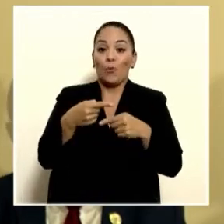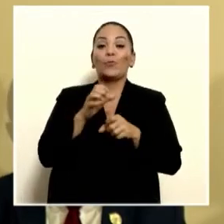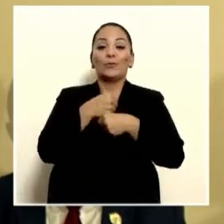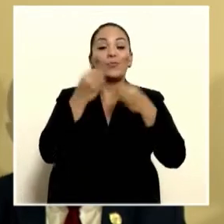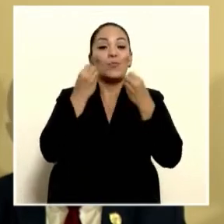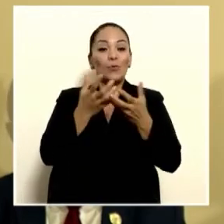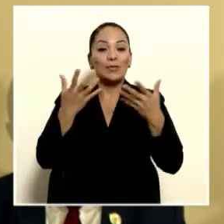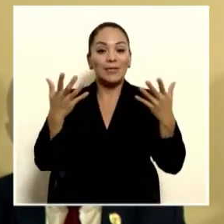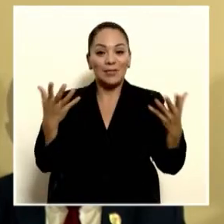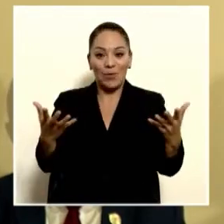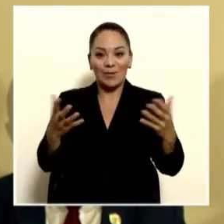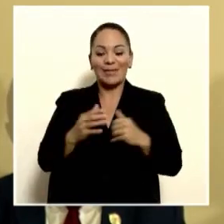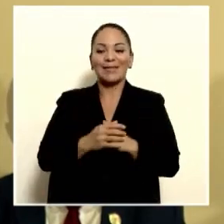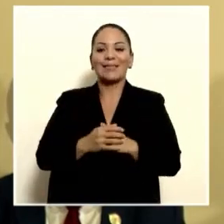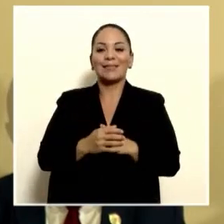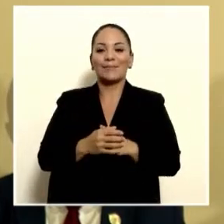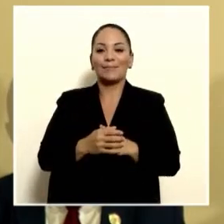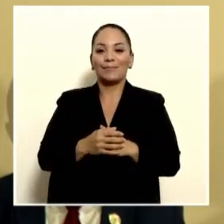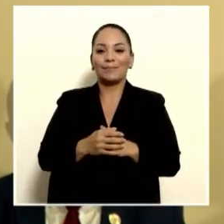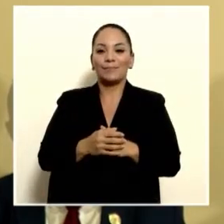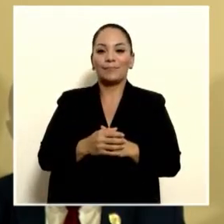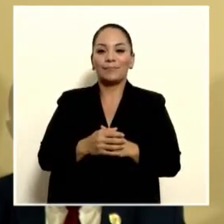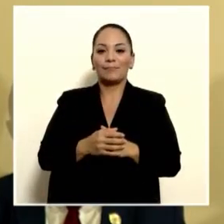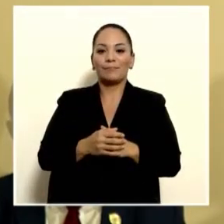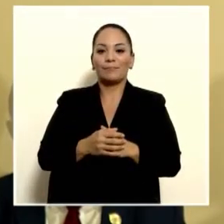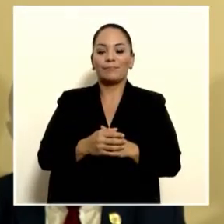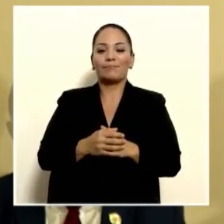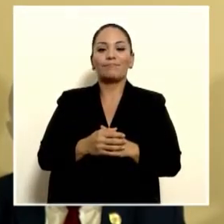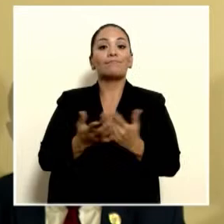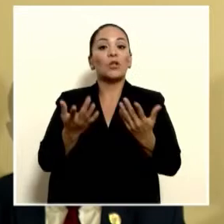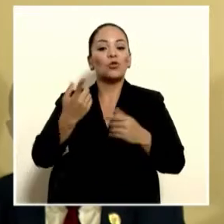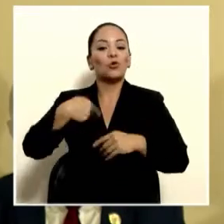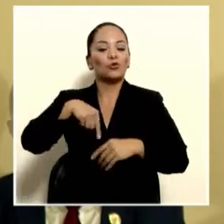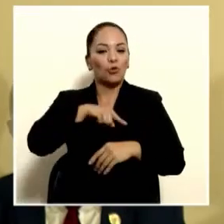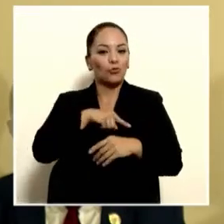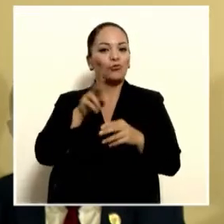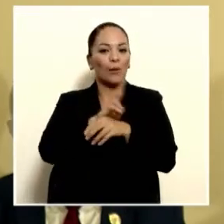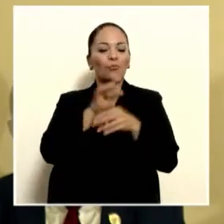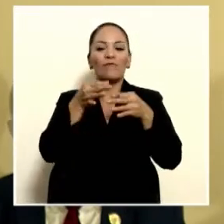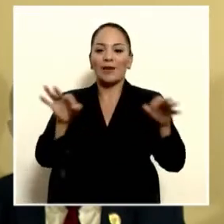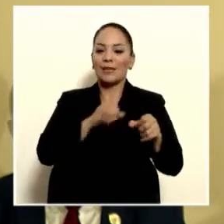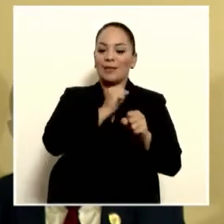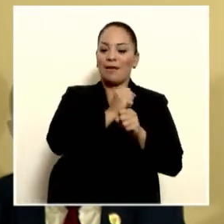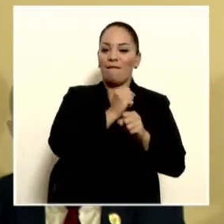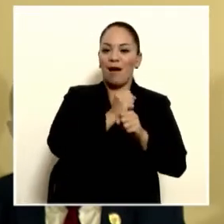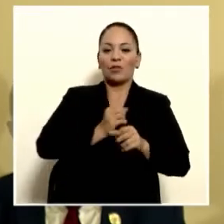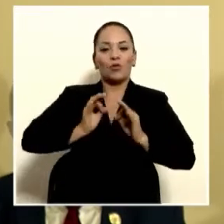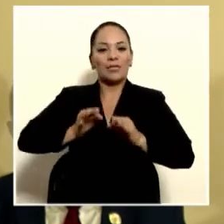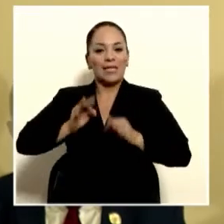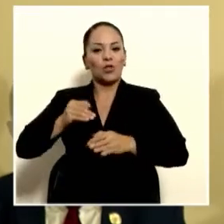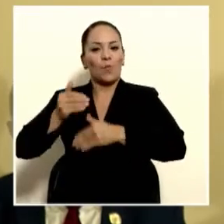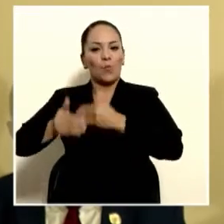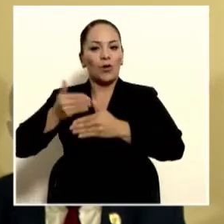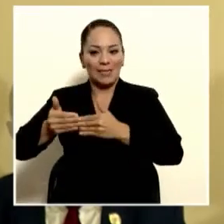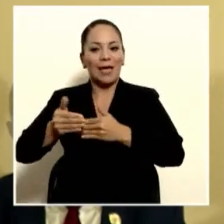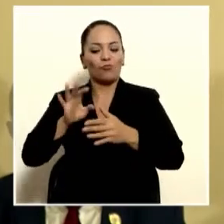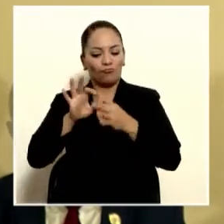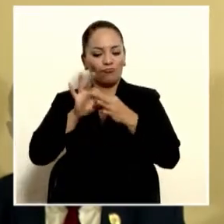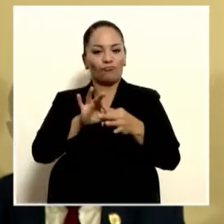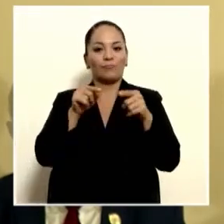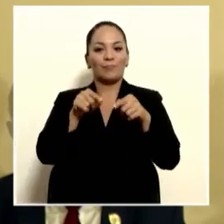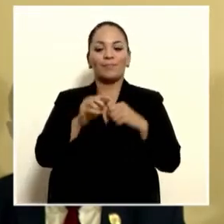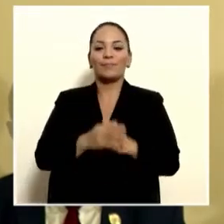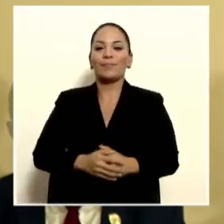en el contexto de trabajando, decidiendo y progresando. Lo primero que vamos a